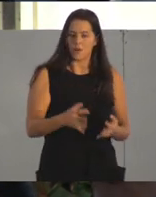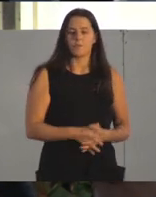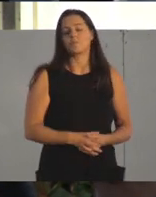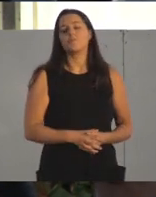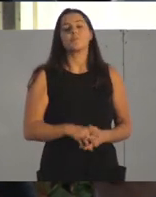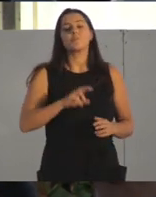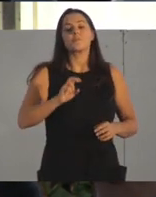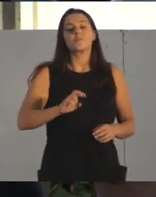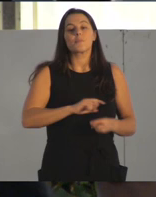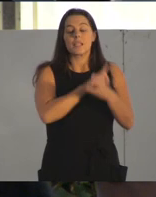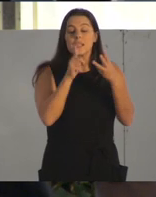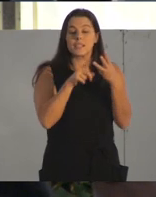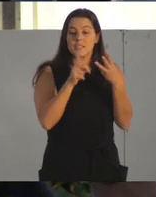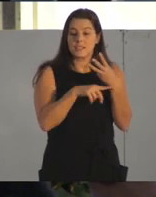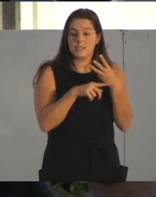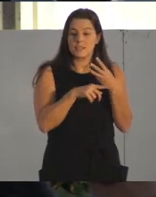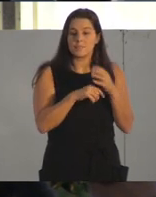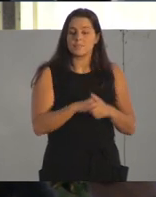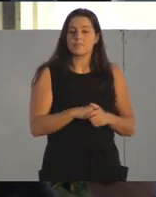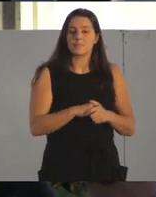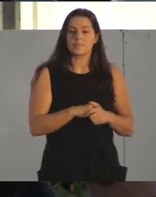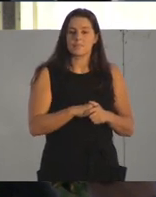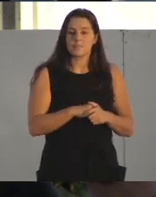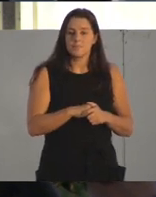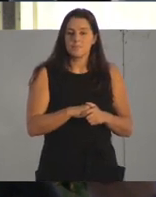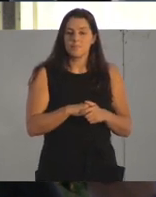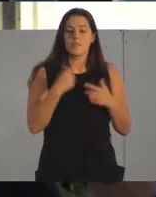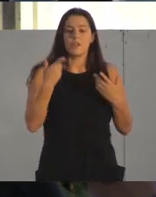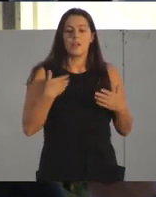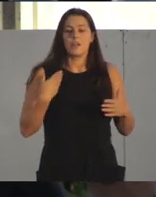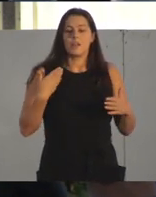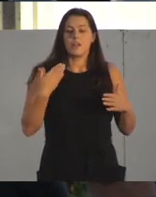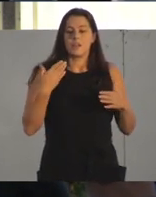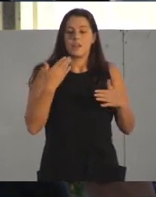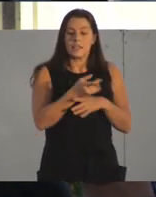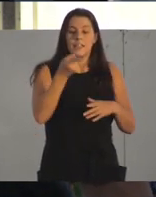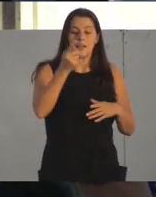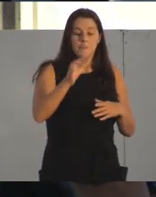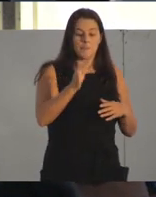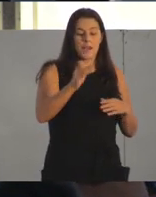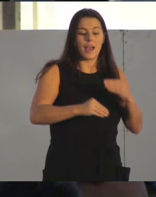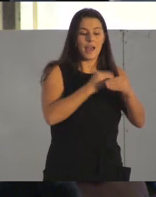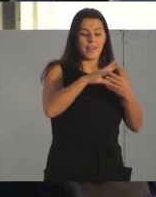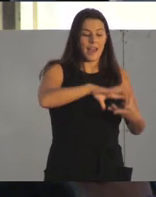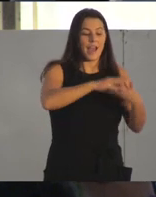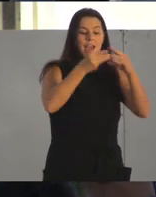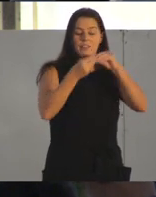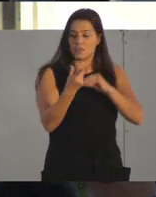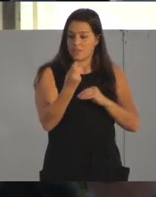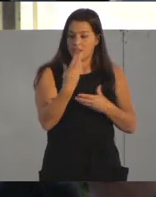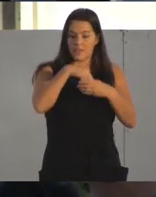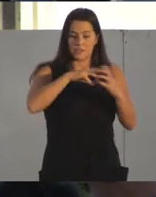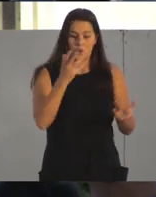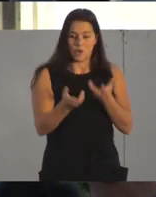Otro tercer paso sería el adquirir estos equipos necesarios y las adaptaciones en cocina que son necesarias para poner en práctica